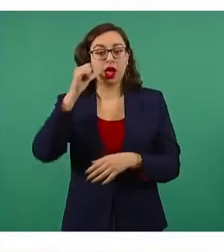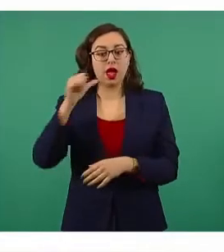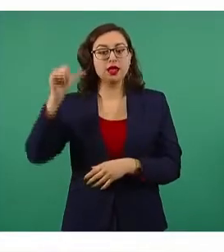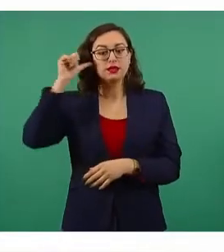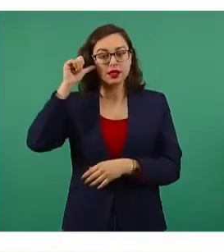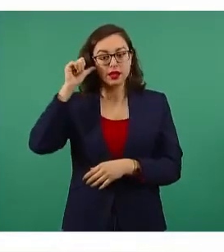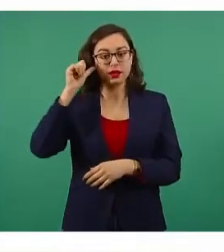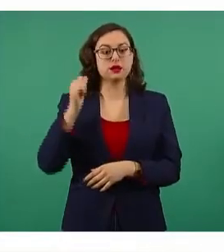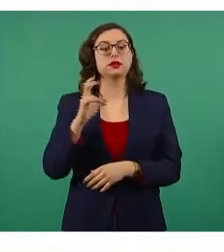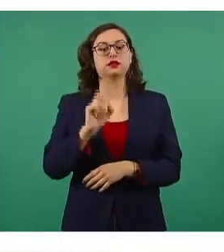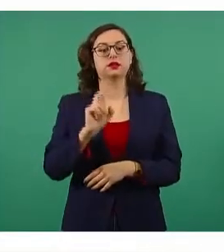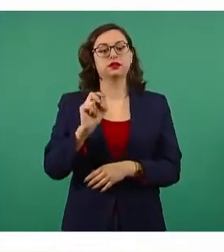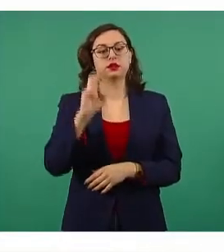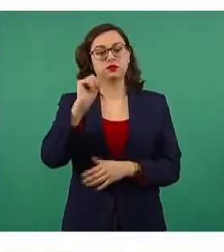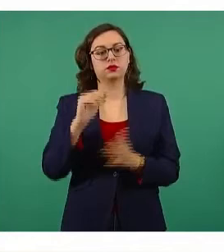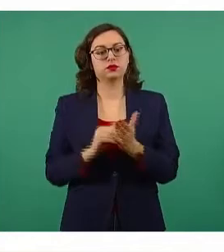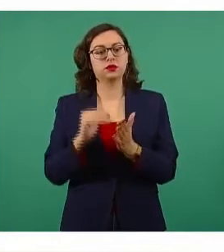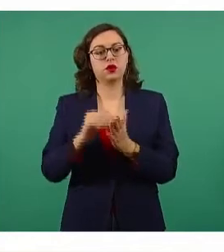teníamos